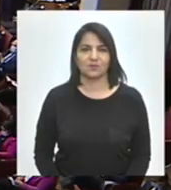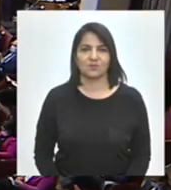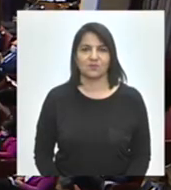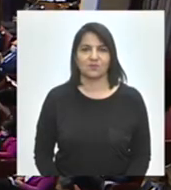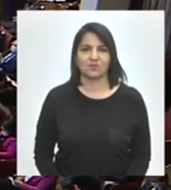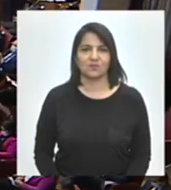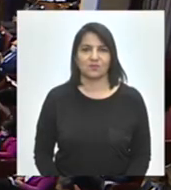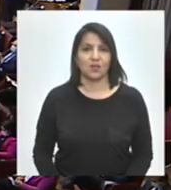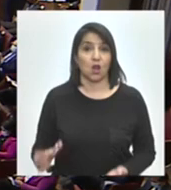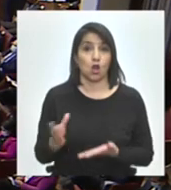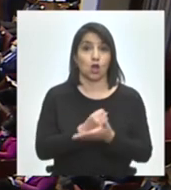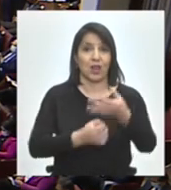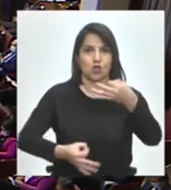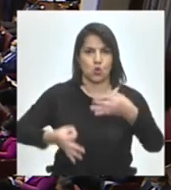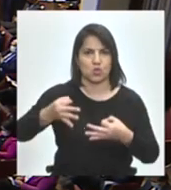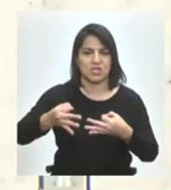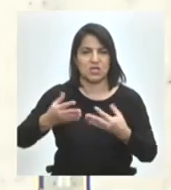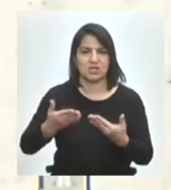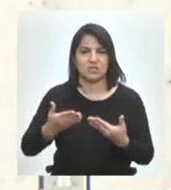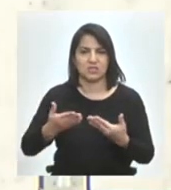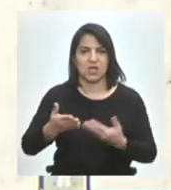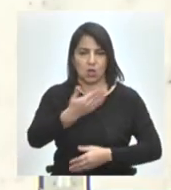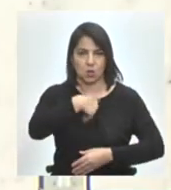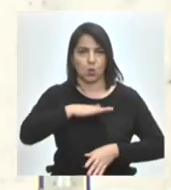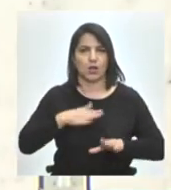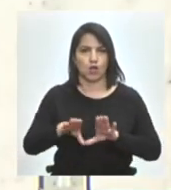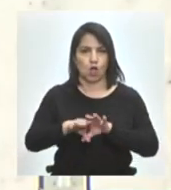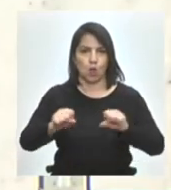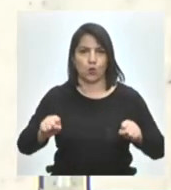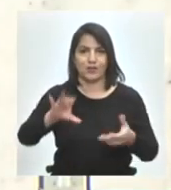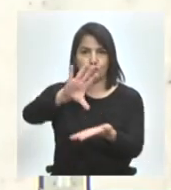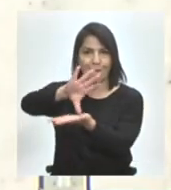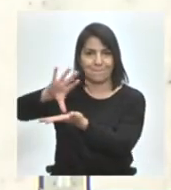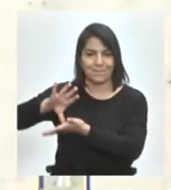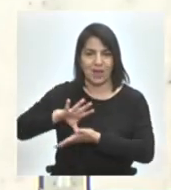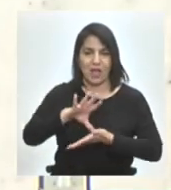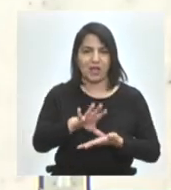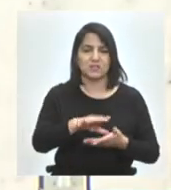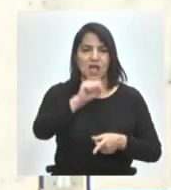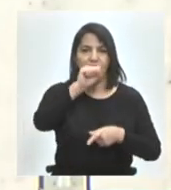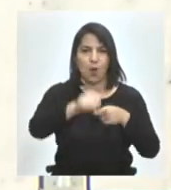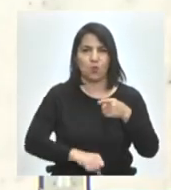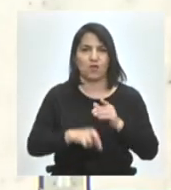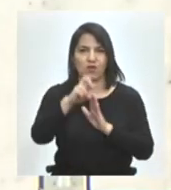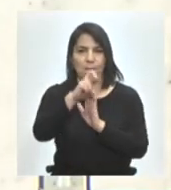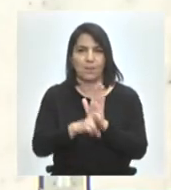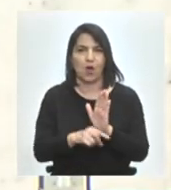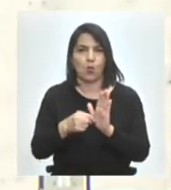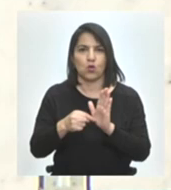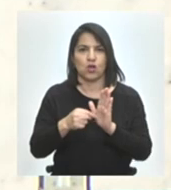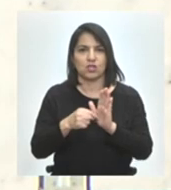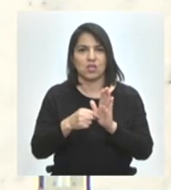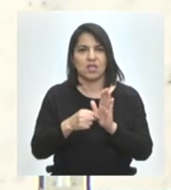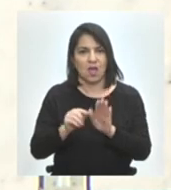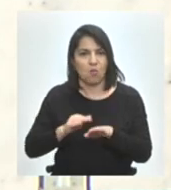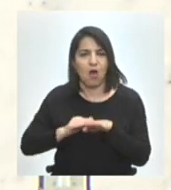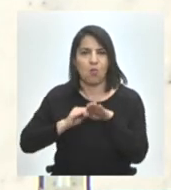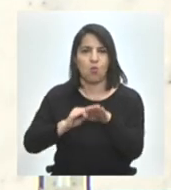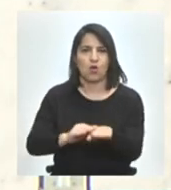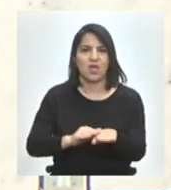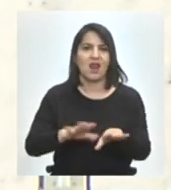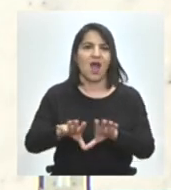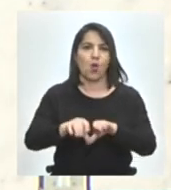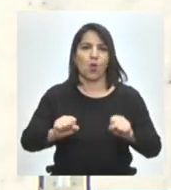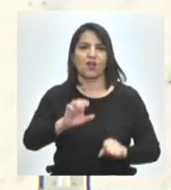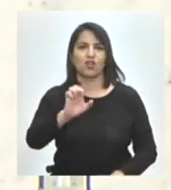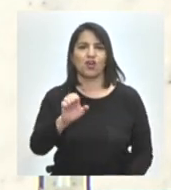Haciendo justicia con nuestros compromisos internacionales, aprobamos el proyecto para adherir al Acuerdo de Escazú, el